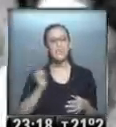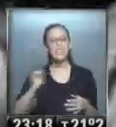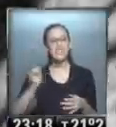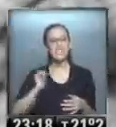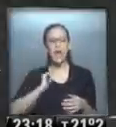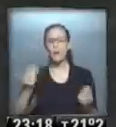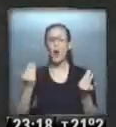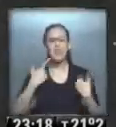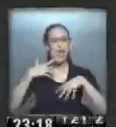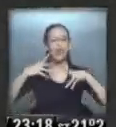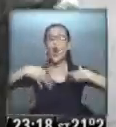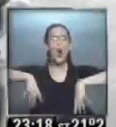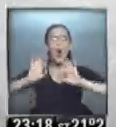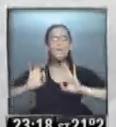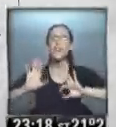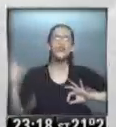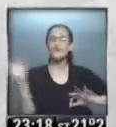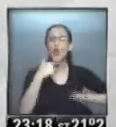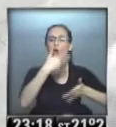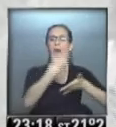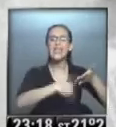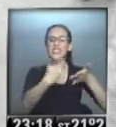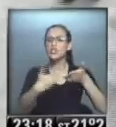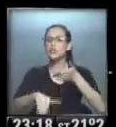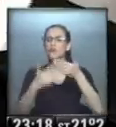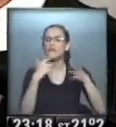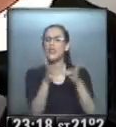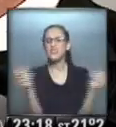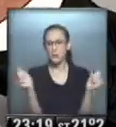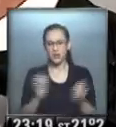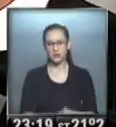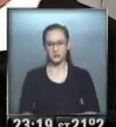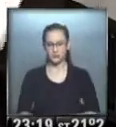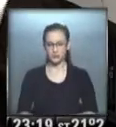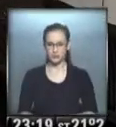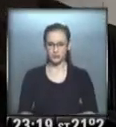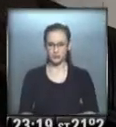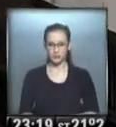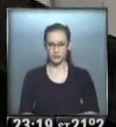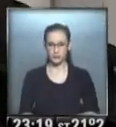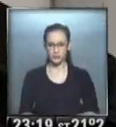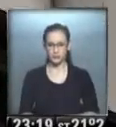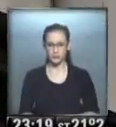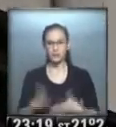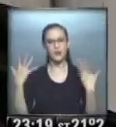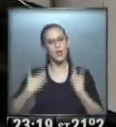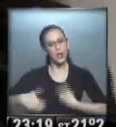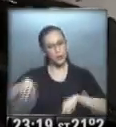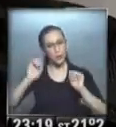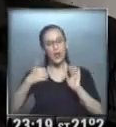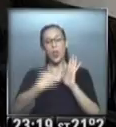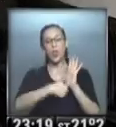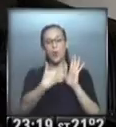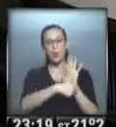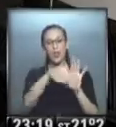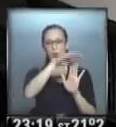de una guerra que ellos dicen que ganaron. Y encontramos también documentación